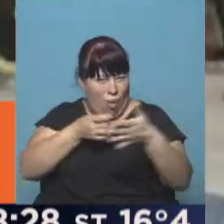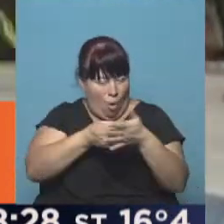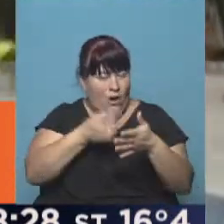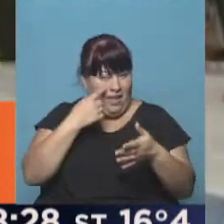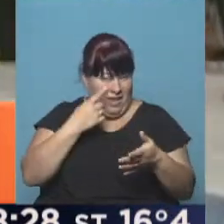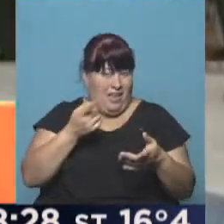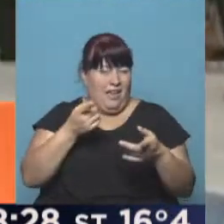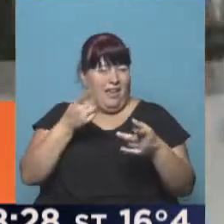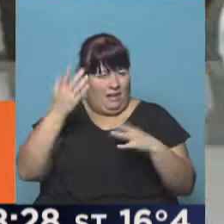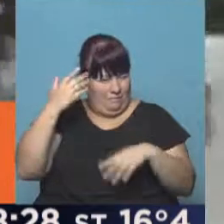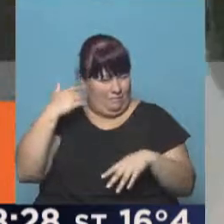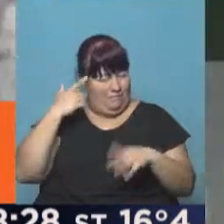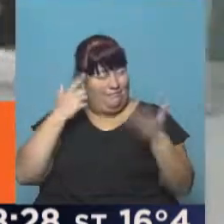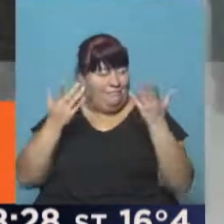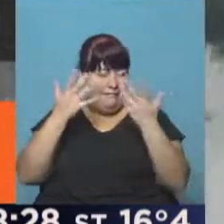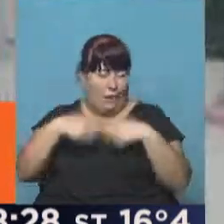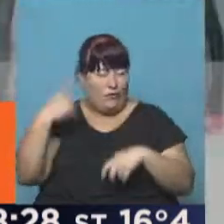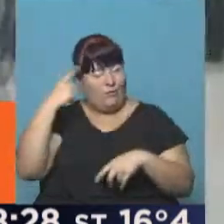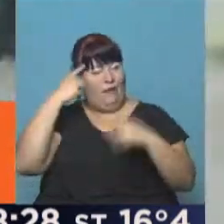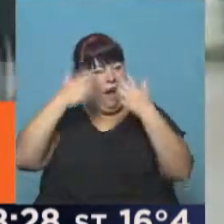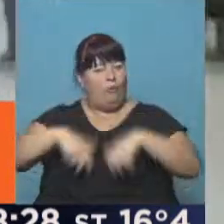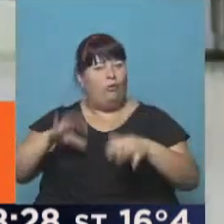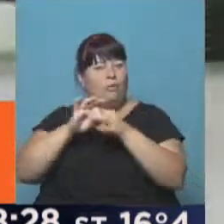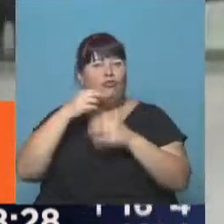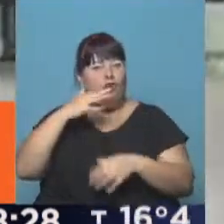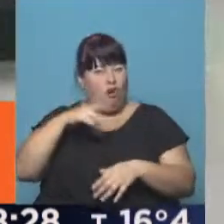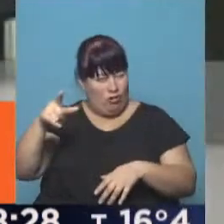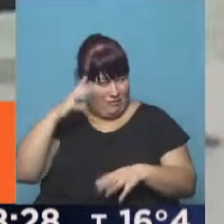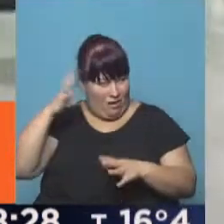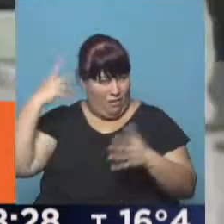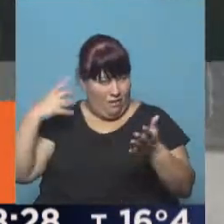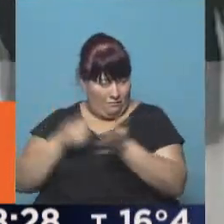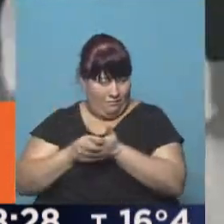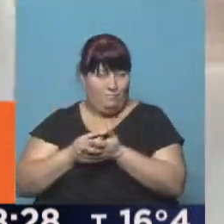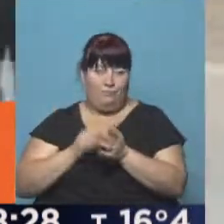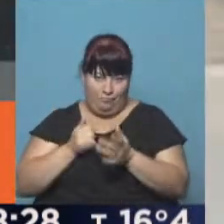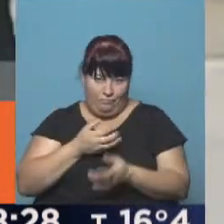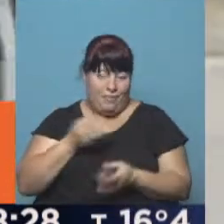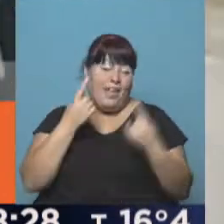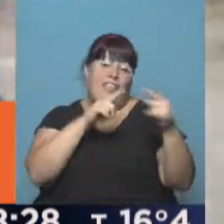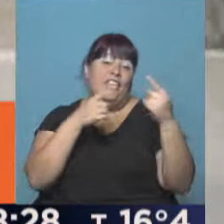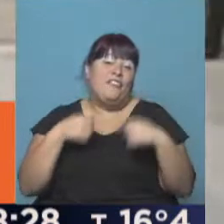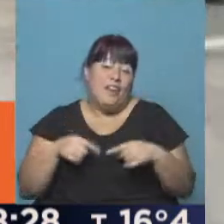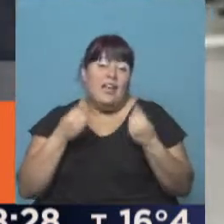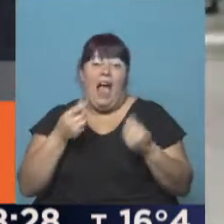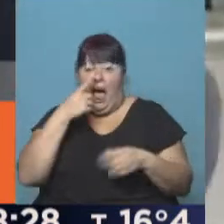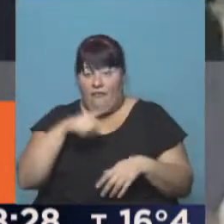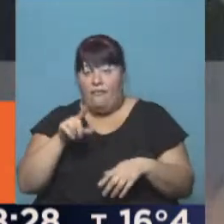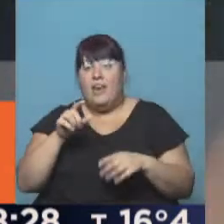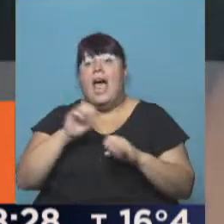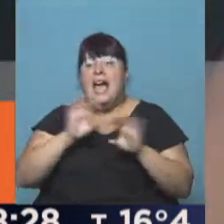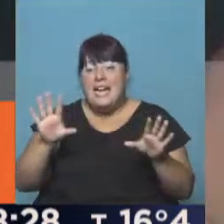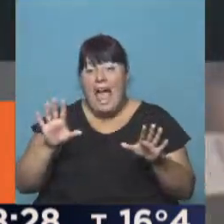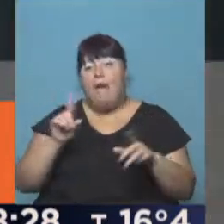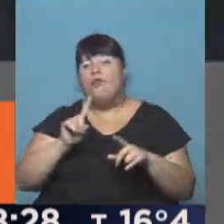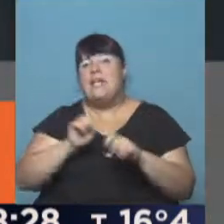Usted hace un paralelismo y lo hacemos todos enseguida con la estación de Once, claro está. La diferencia es que el resultado, si bien ha sido grave, no ha